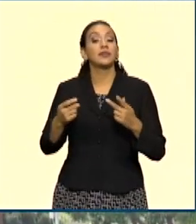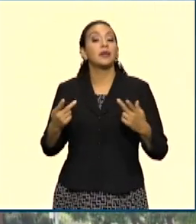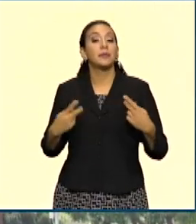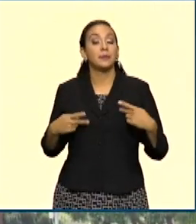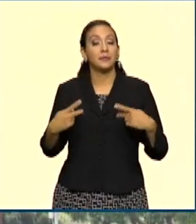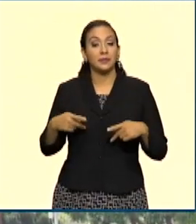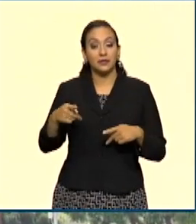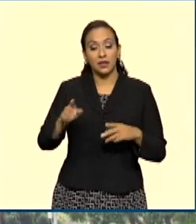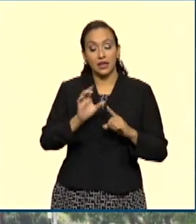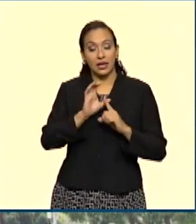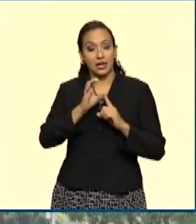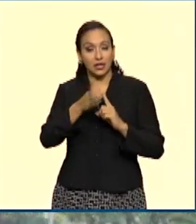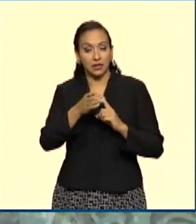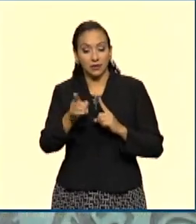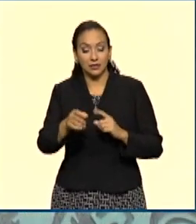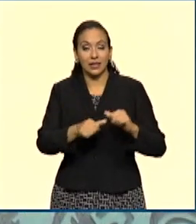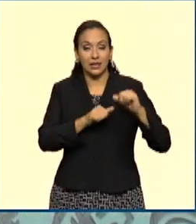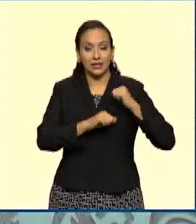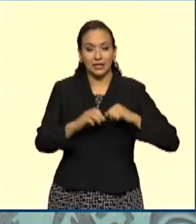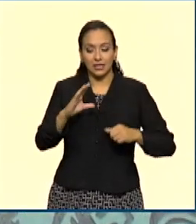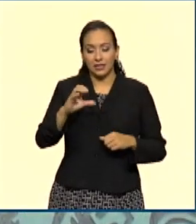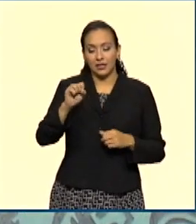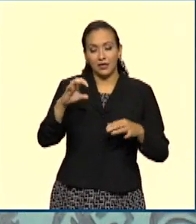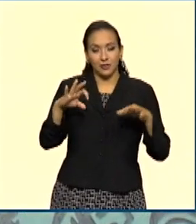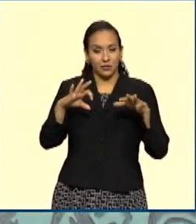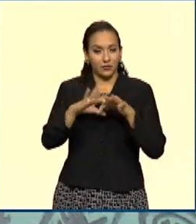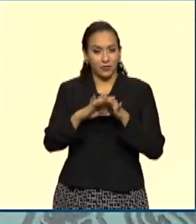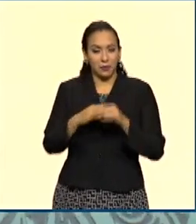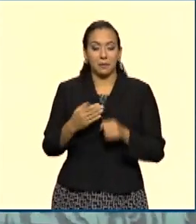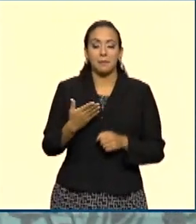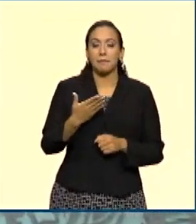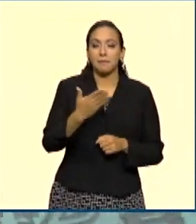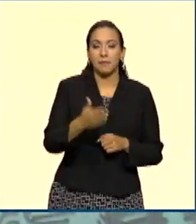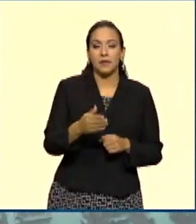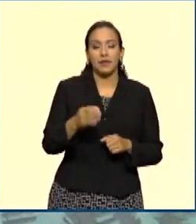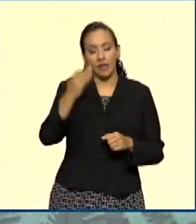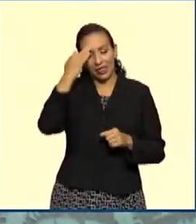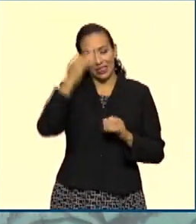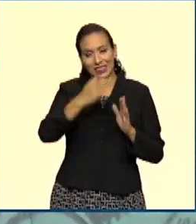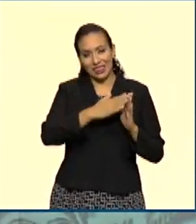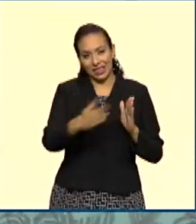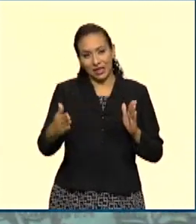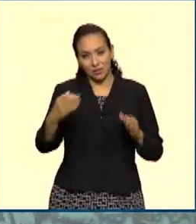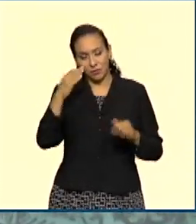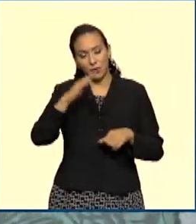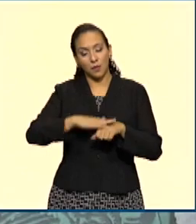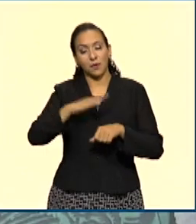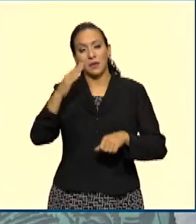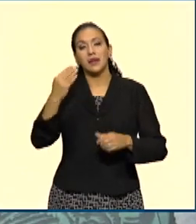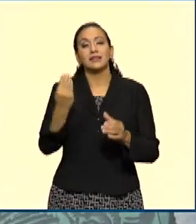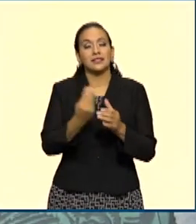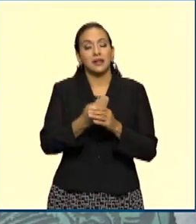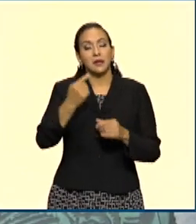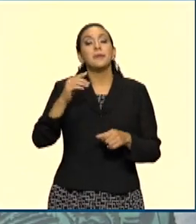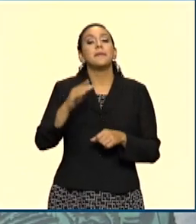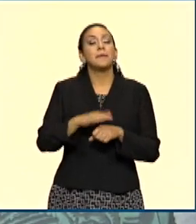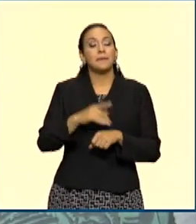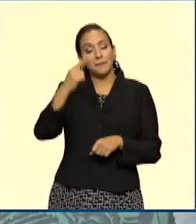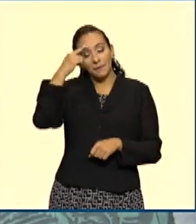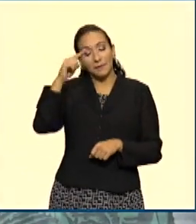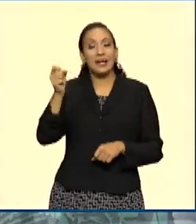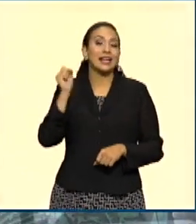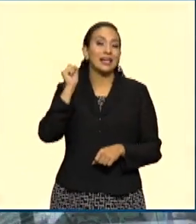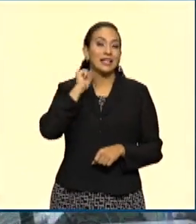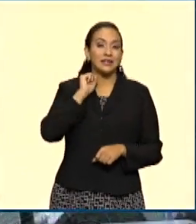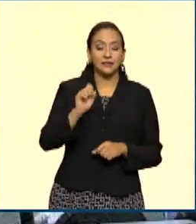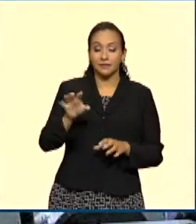de que la Comisión Permanente del Congreso de la Unión convoque a un periodo extraordinario de sesiones para que el Senado designe a